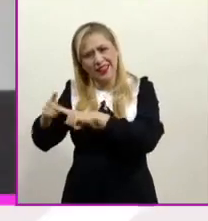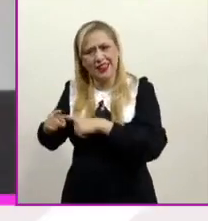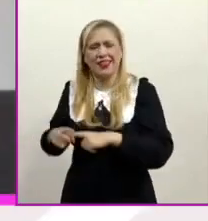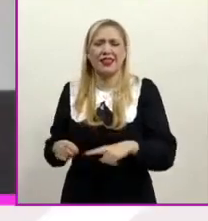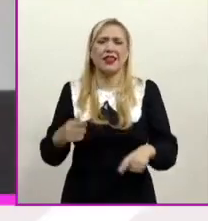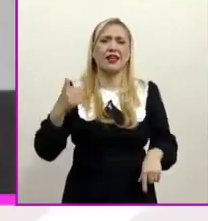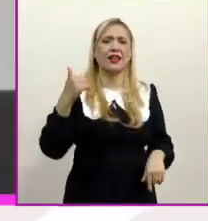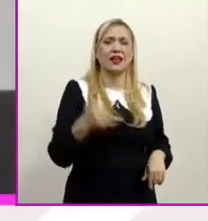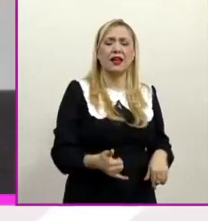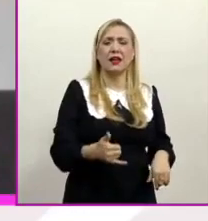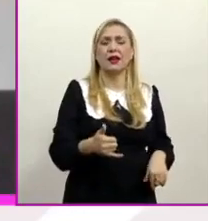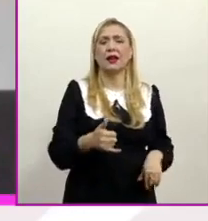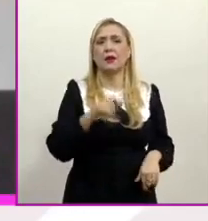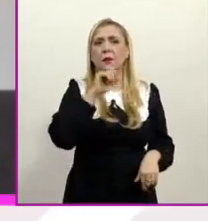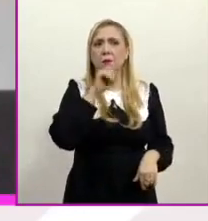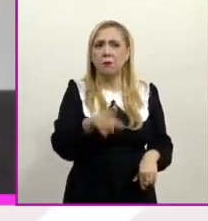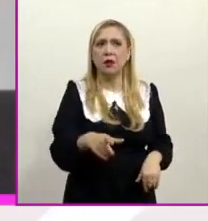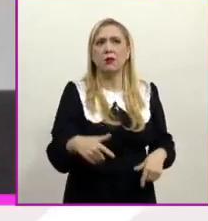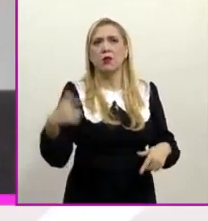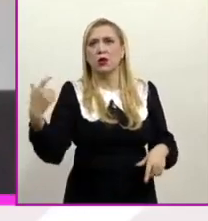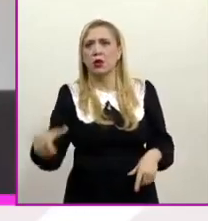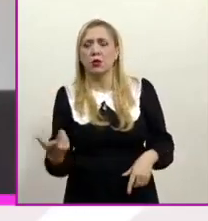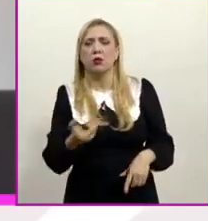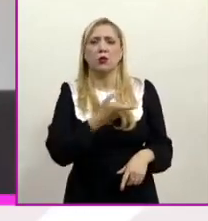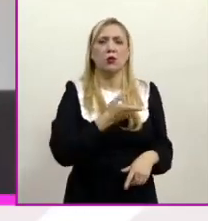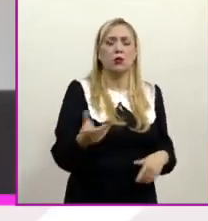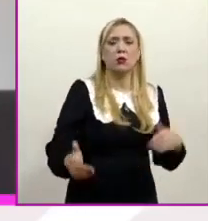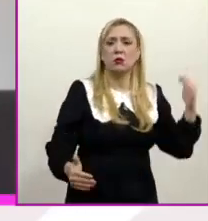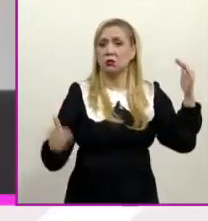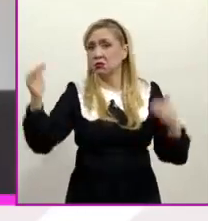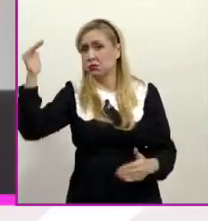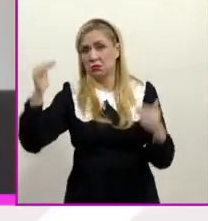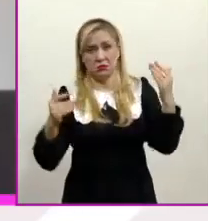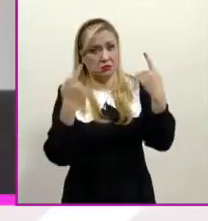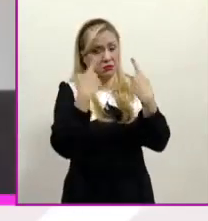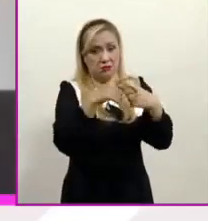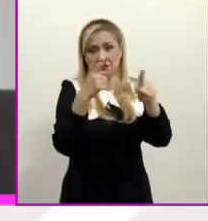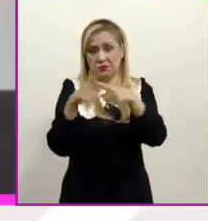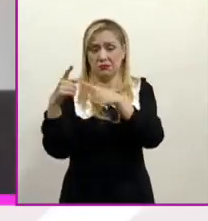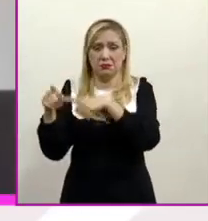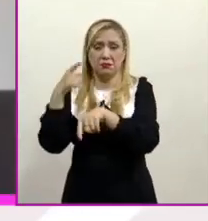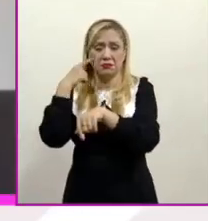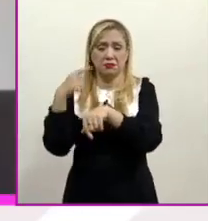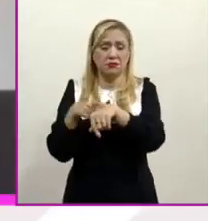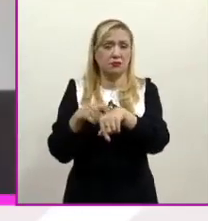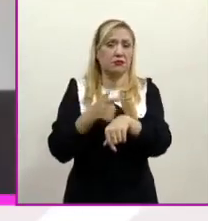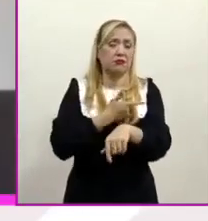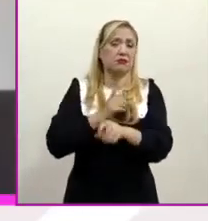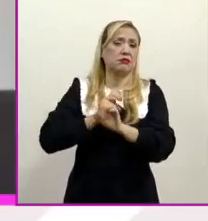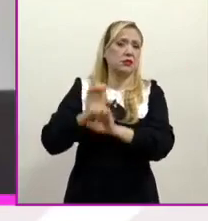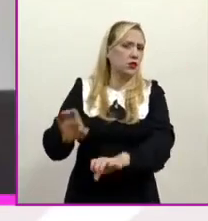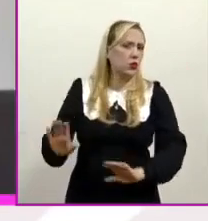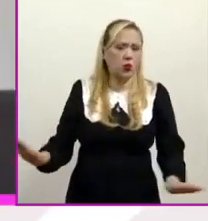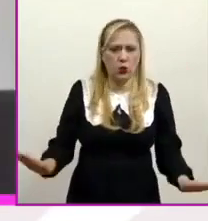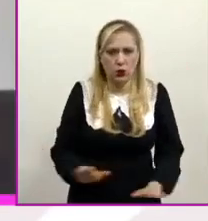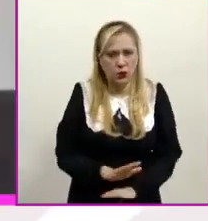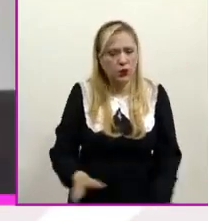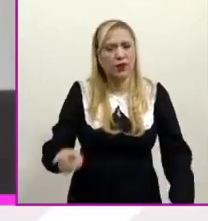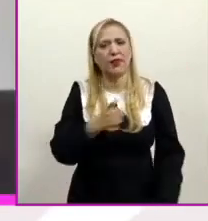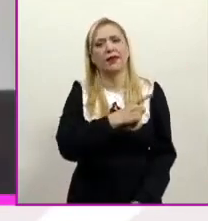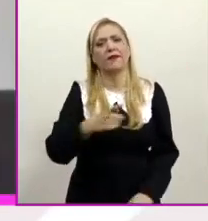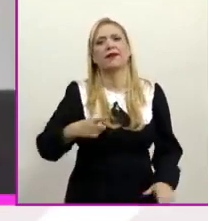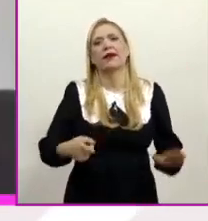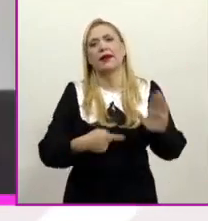en los distintos estratos también, de los estratos de poder, también hay personas racializadas, ¿no? Entonces, esto se tiene que ver reflejado.